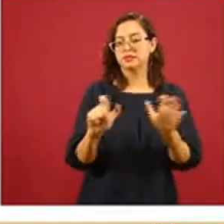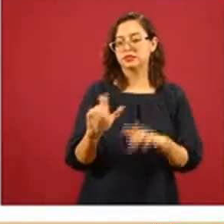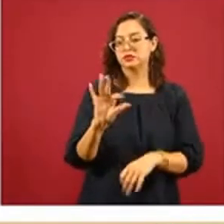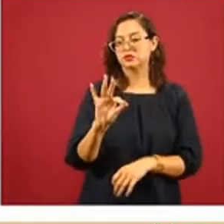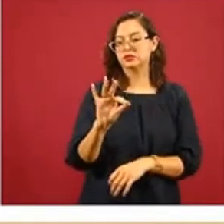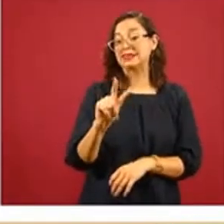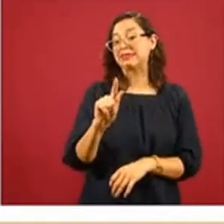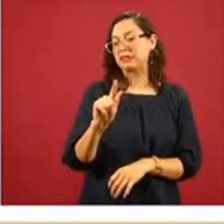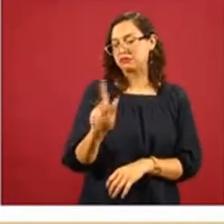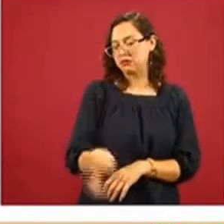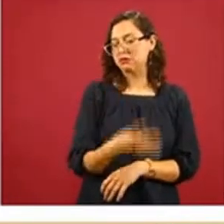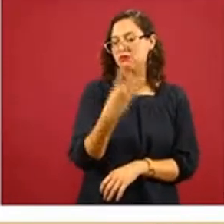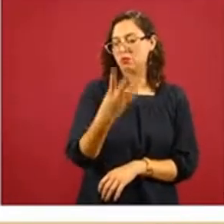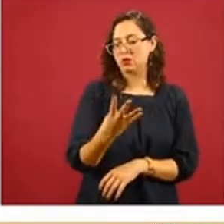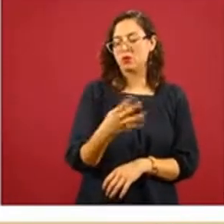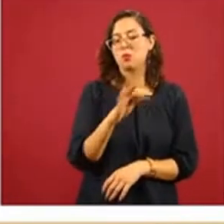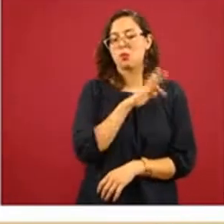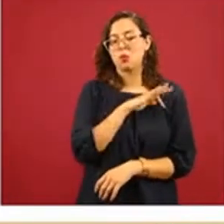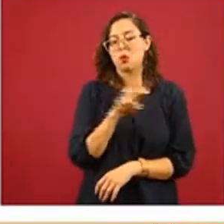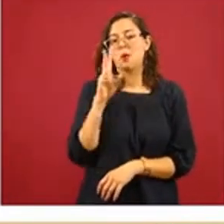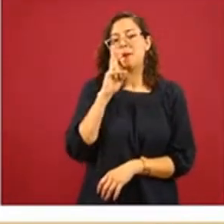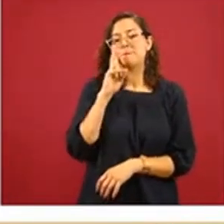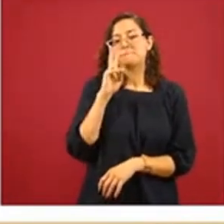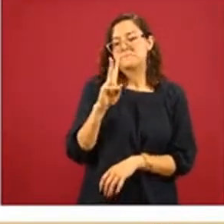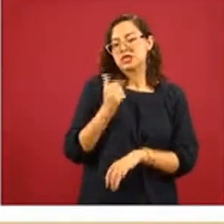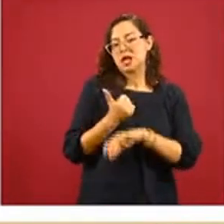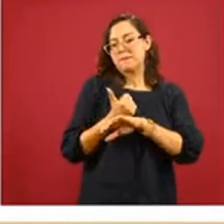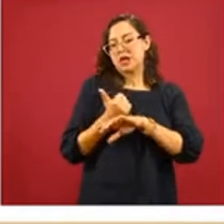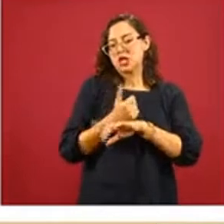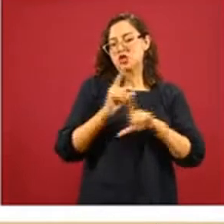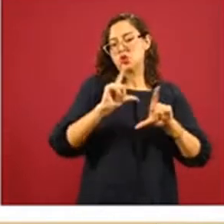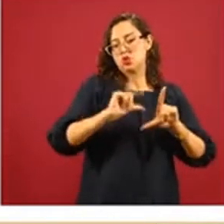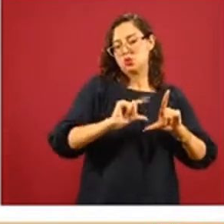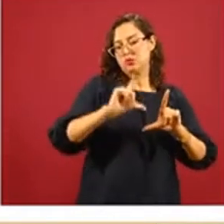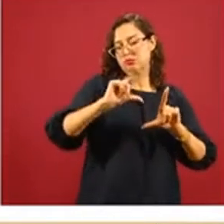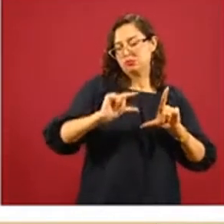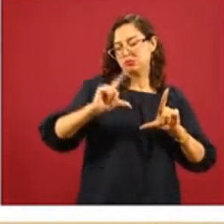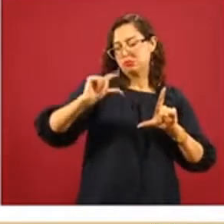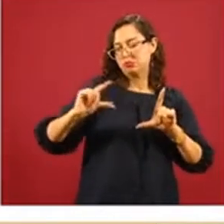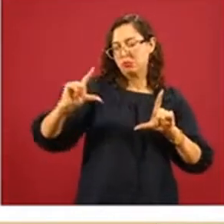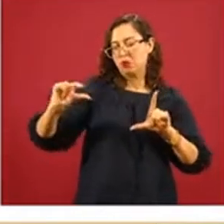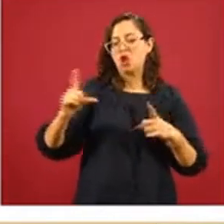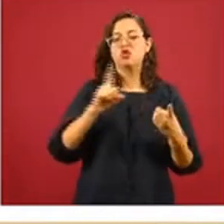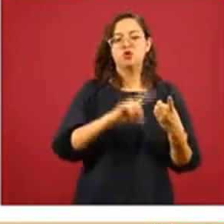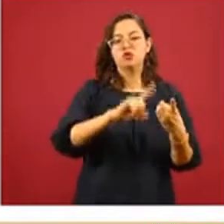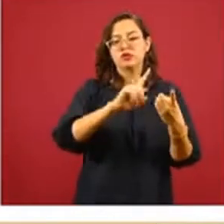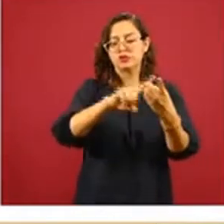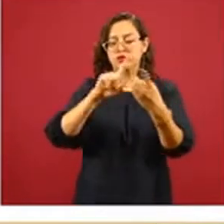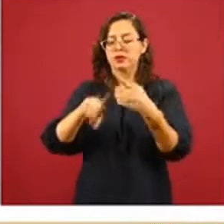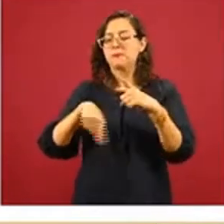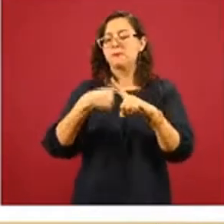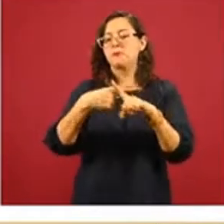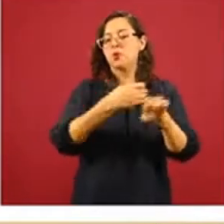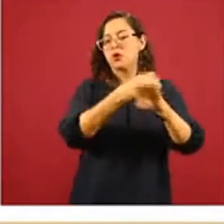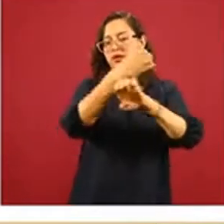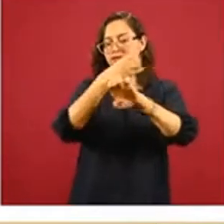48,774, y precisamente en las barras de color naranja podemos ver cómo se distribuyen y dónde se concentran estos